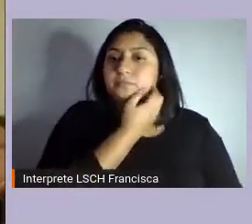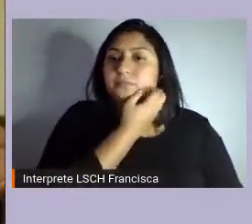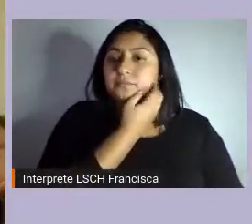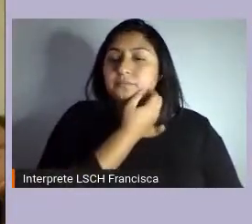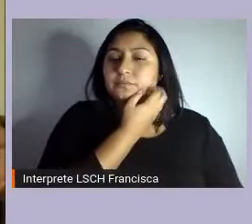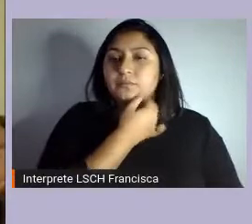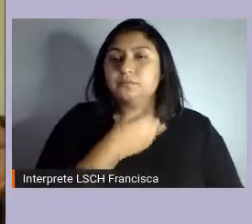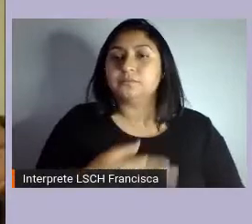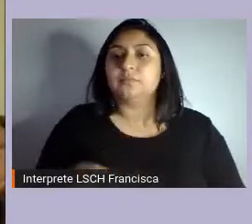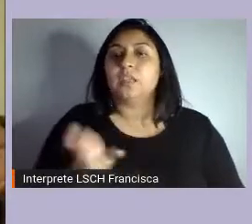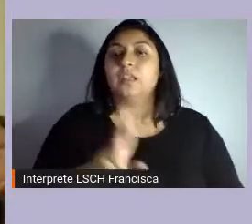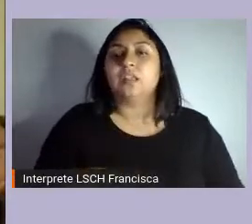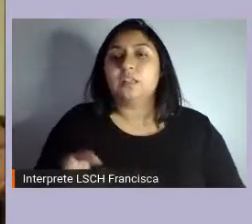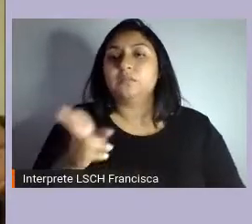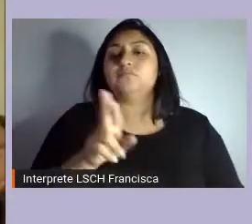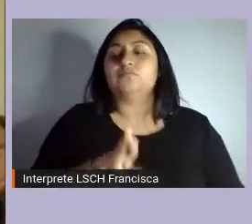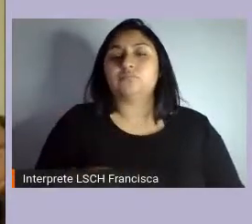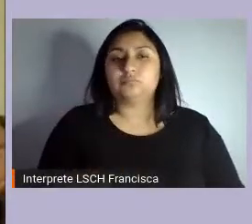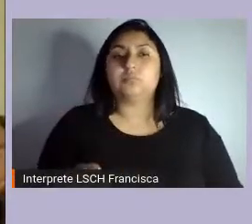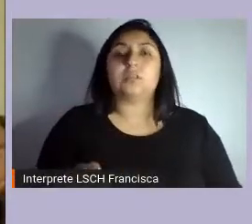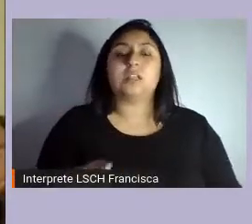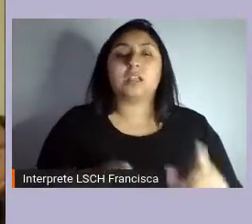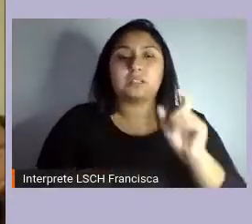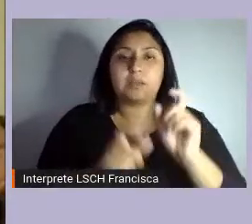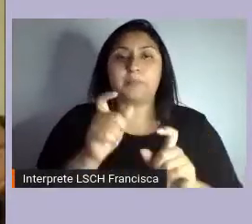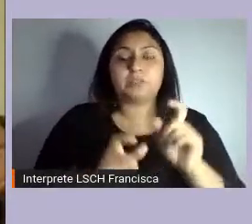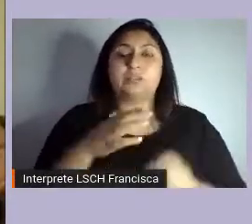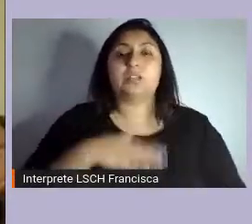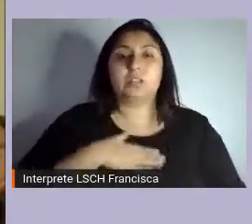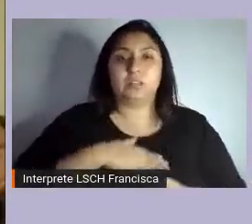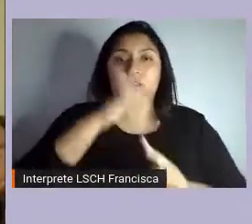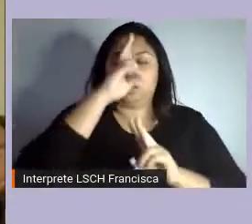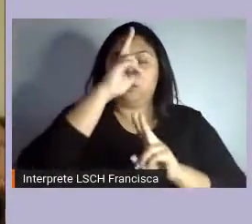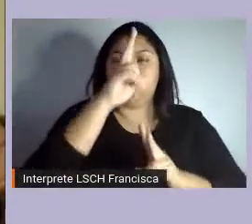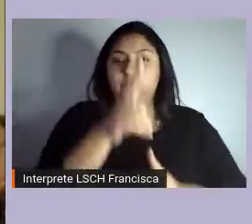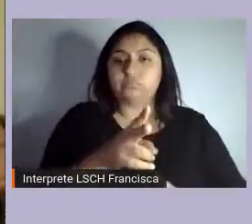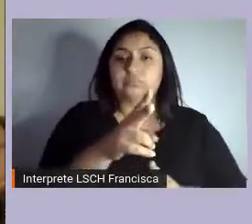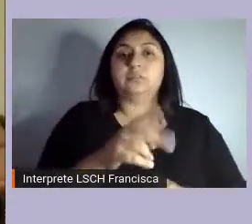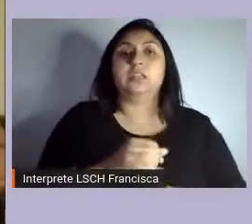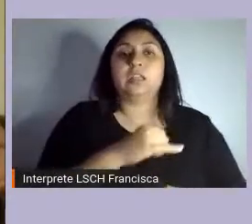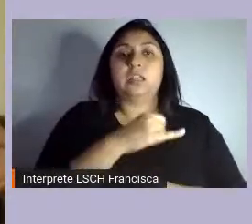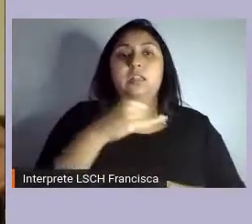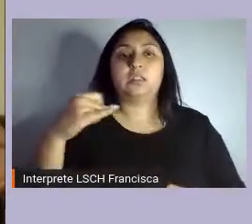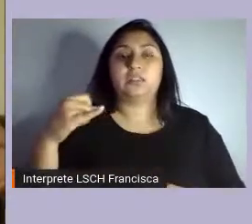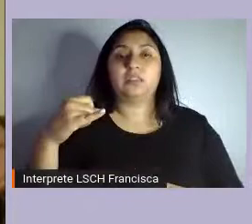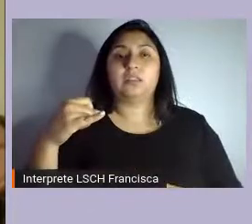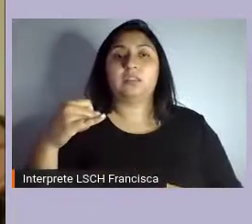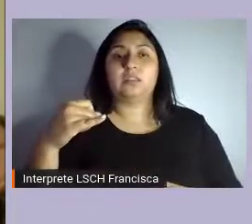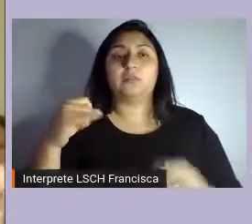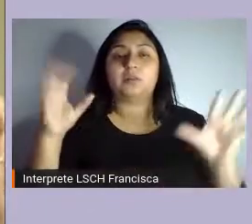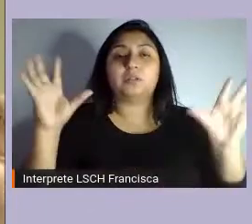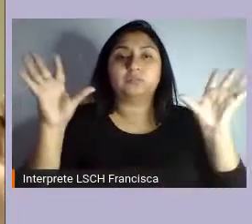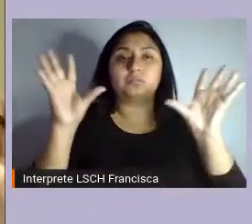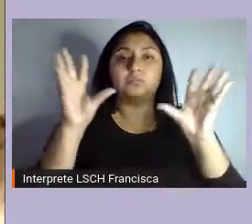retrato a la persona, a esa persona que quiero homenajear. Y luego entonces, claro, el tono se oscurece cuando